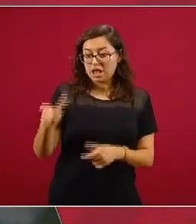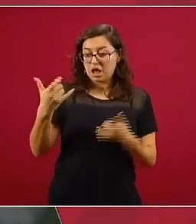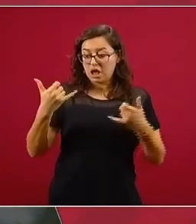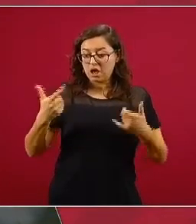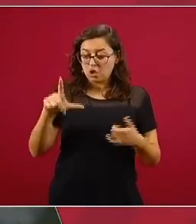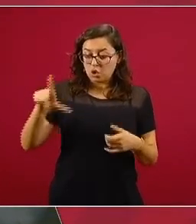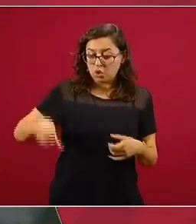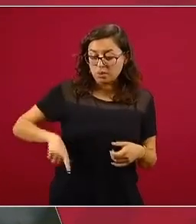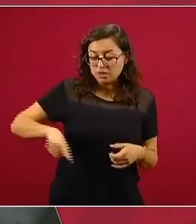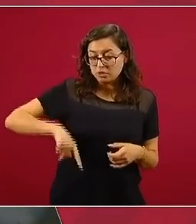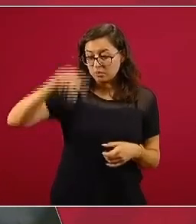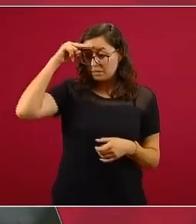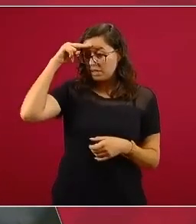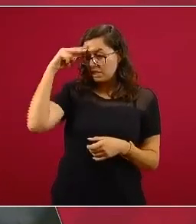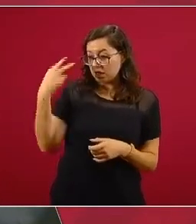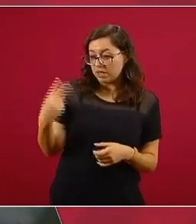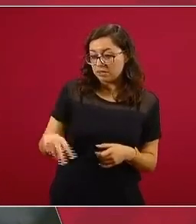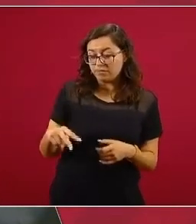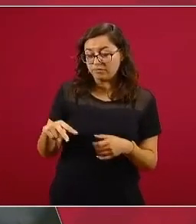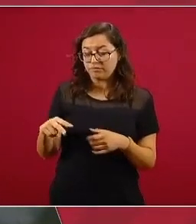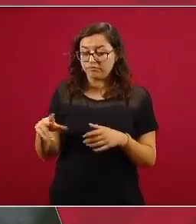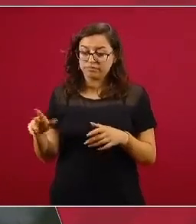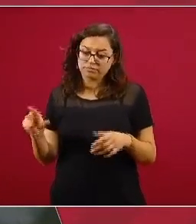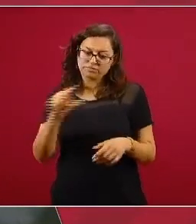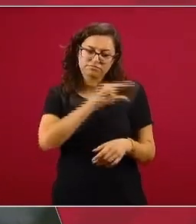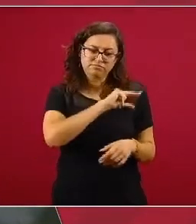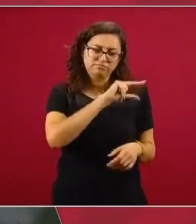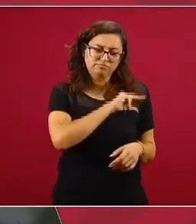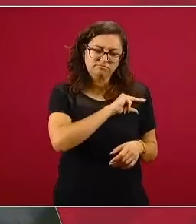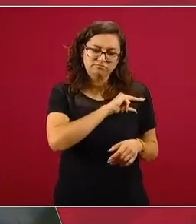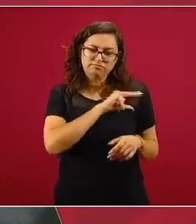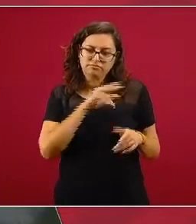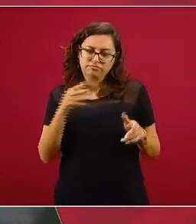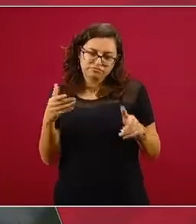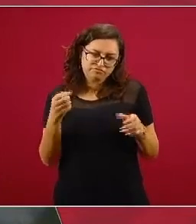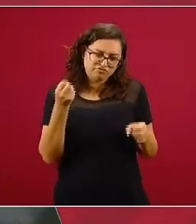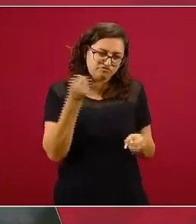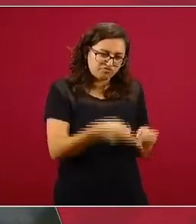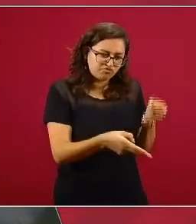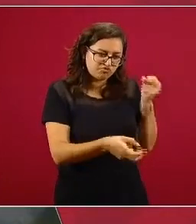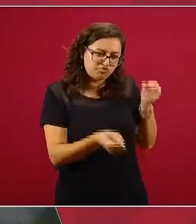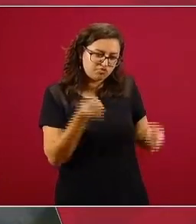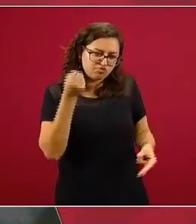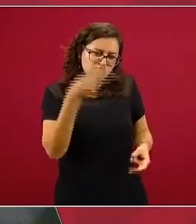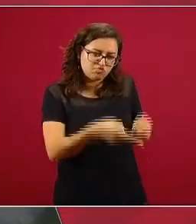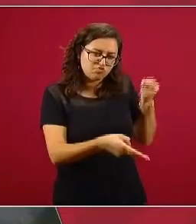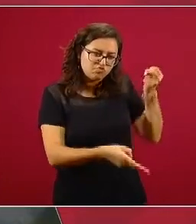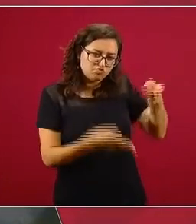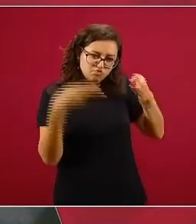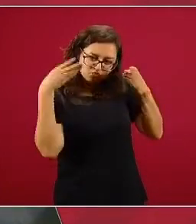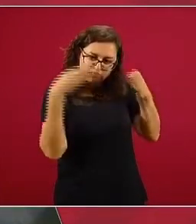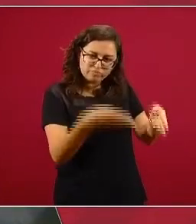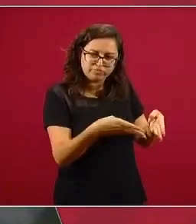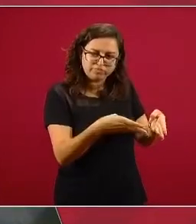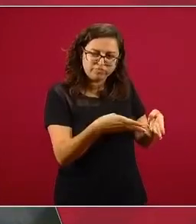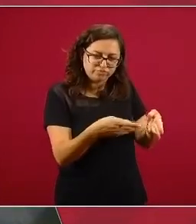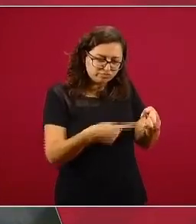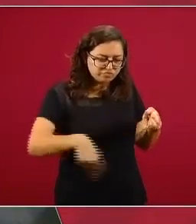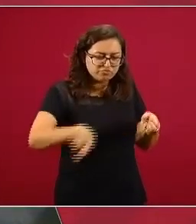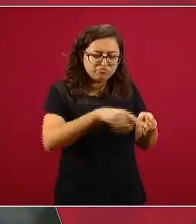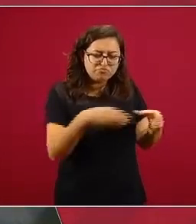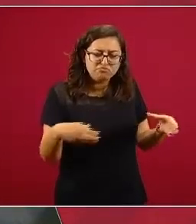mexicano para privilegiar lo privado sobre lo público, el beneficio de